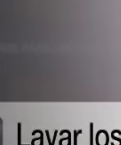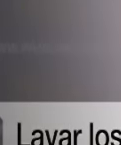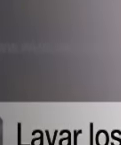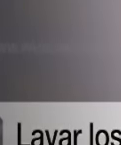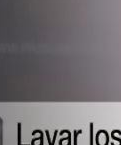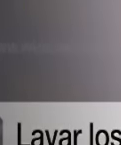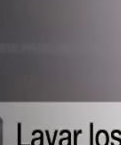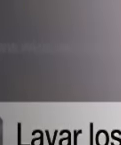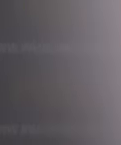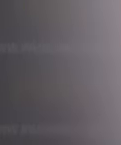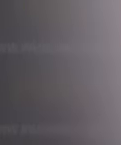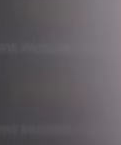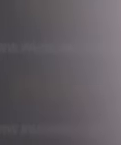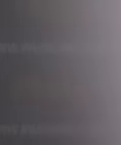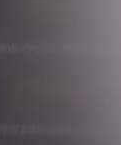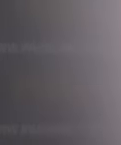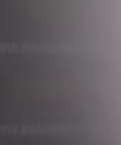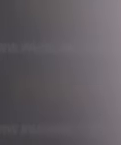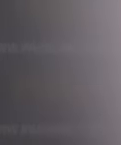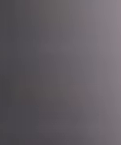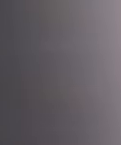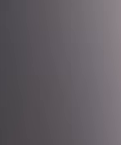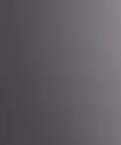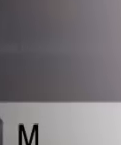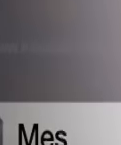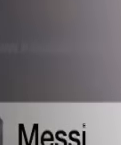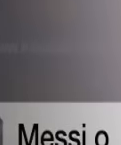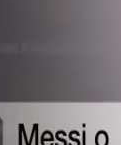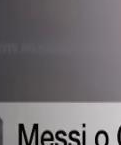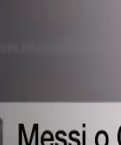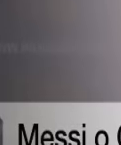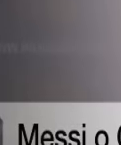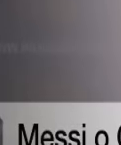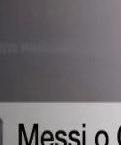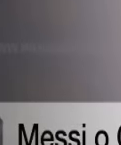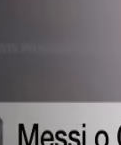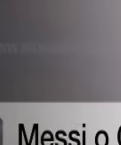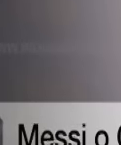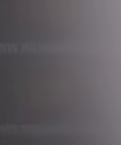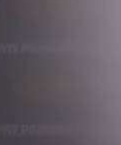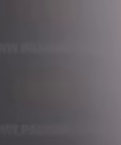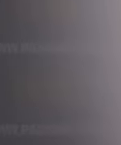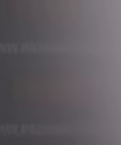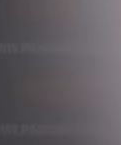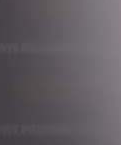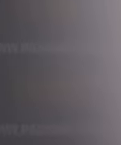platos o hacer la cama? La cama. ¿Messi o Cristiano Ronaldo?